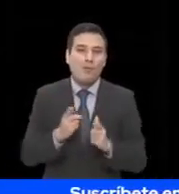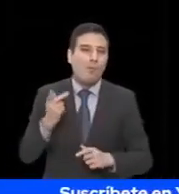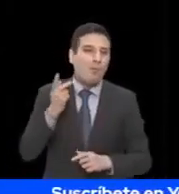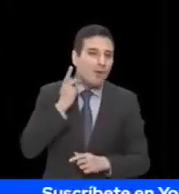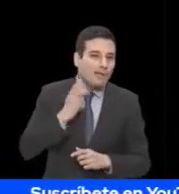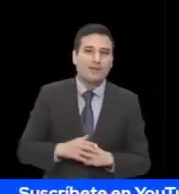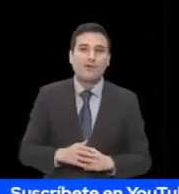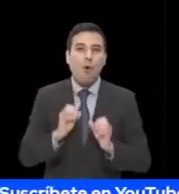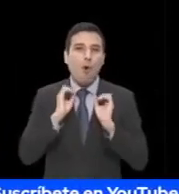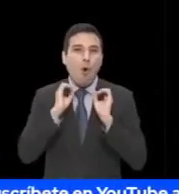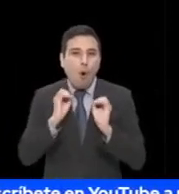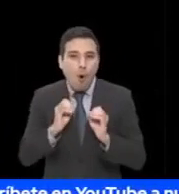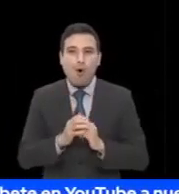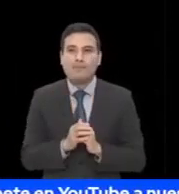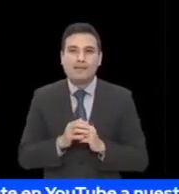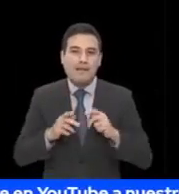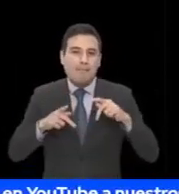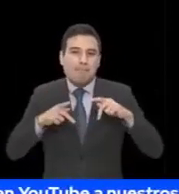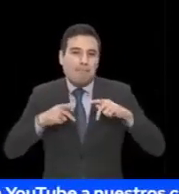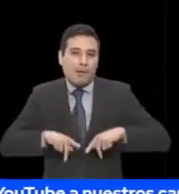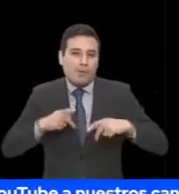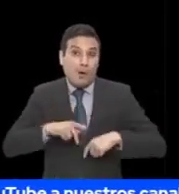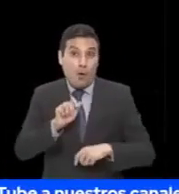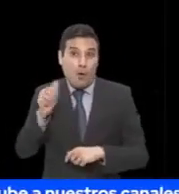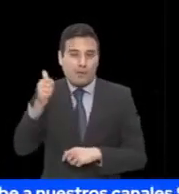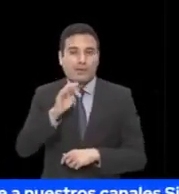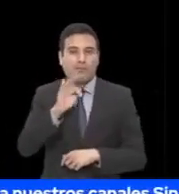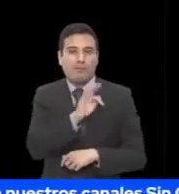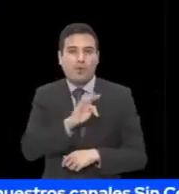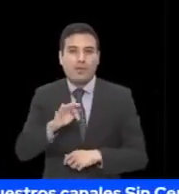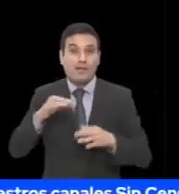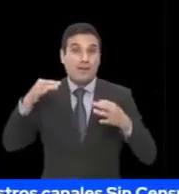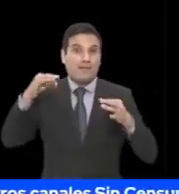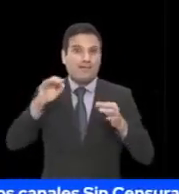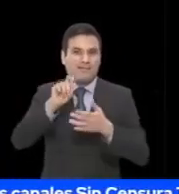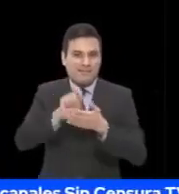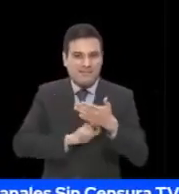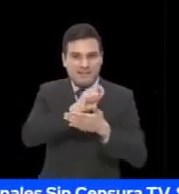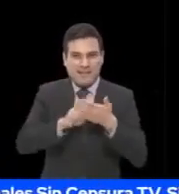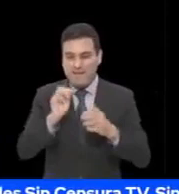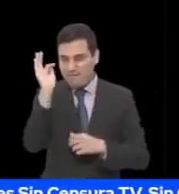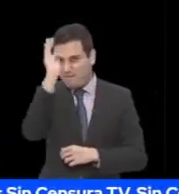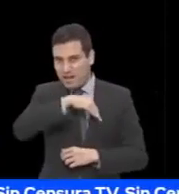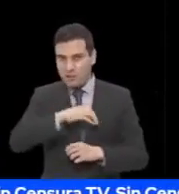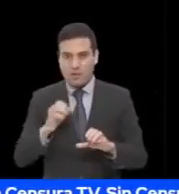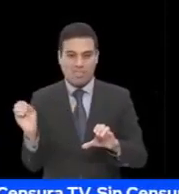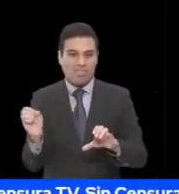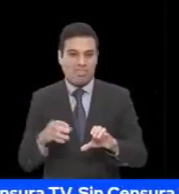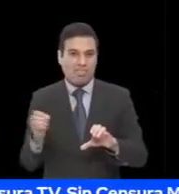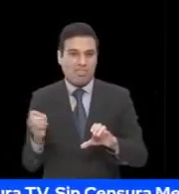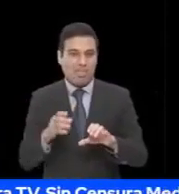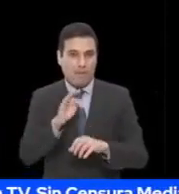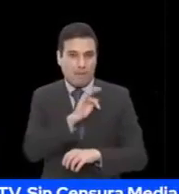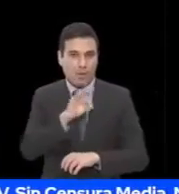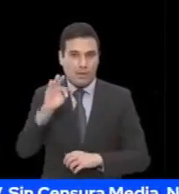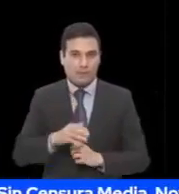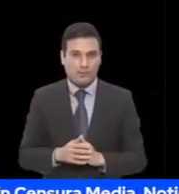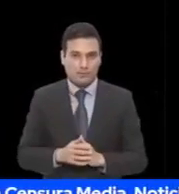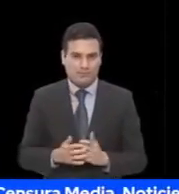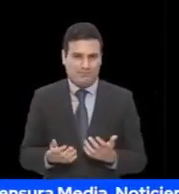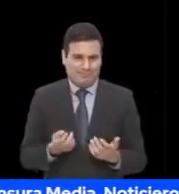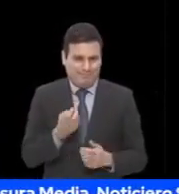inflar los votos de más. Así que eso generaría muchísima incertidumbre y no nos podemos dar ese lujo. Al